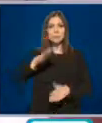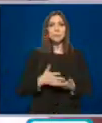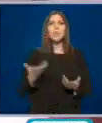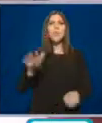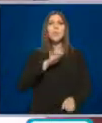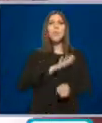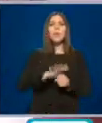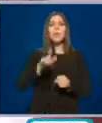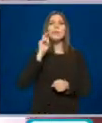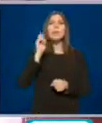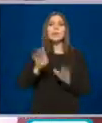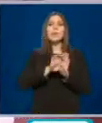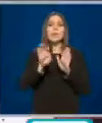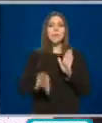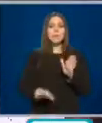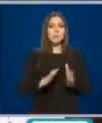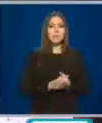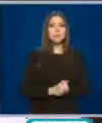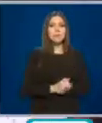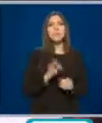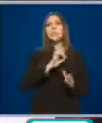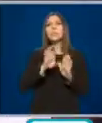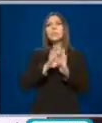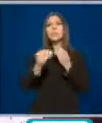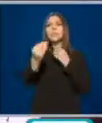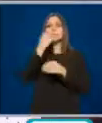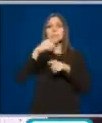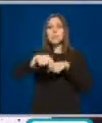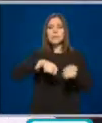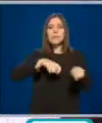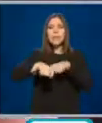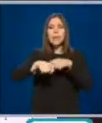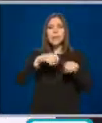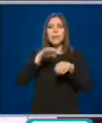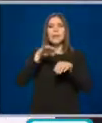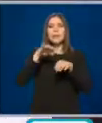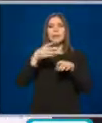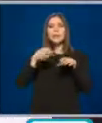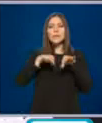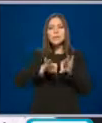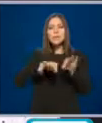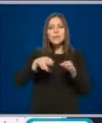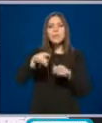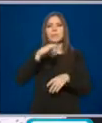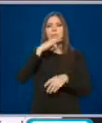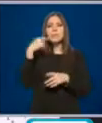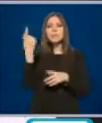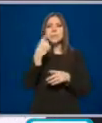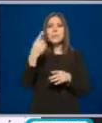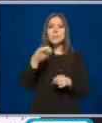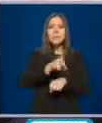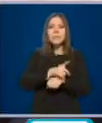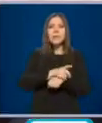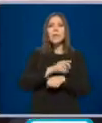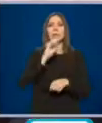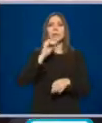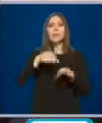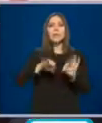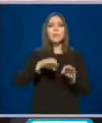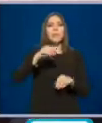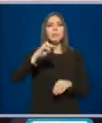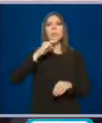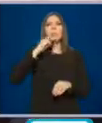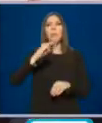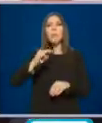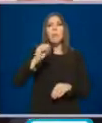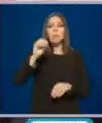¿Cuáles serían entonces? Porque pues me puedo comer yo unos chilaquiles diarios, Y bien son las 500 picosos, ¿no? kilocalorías. Y unas enchiladas de mole, pero creo